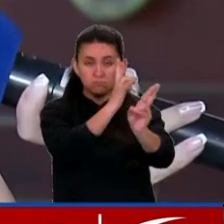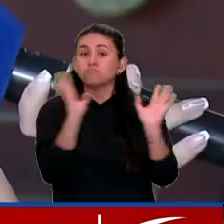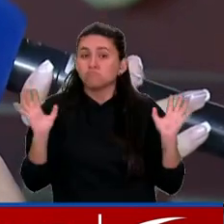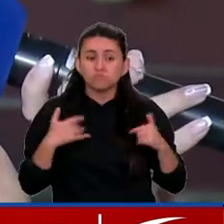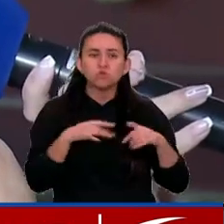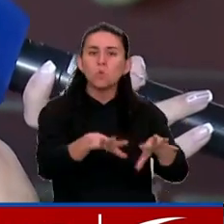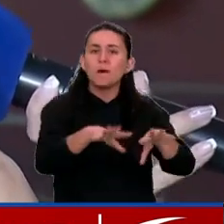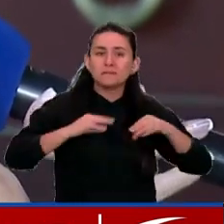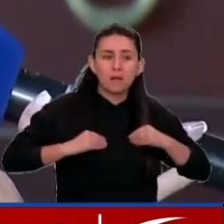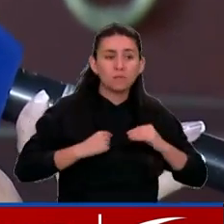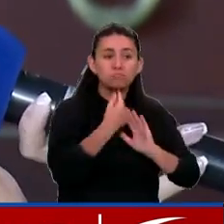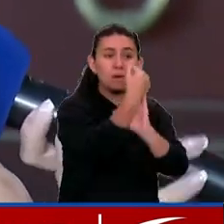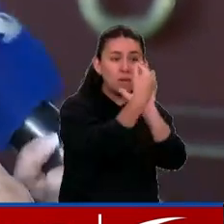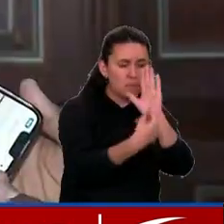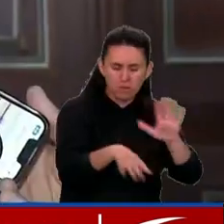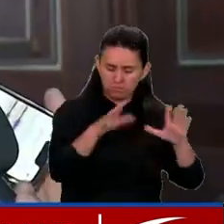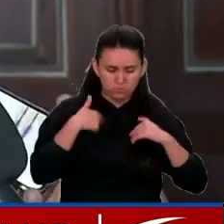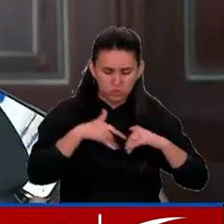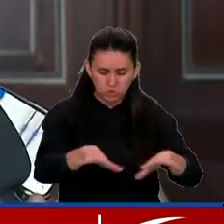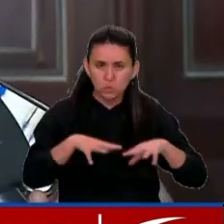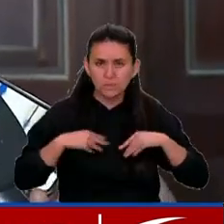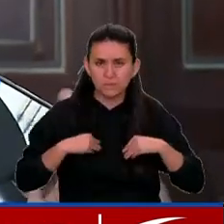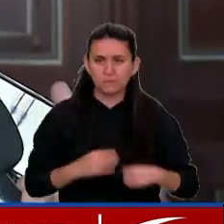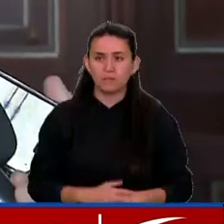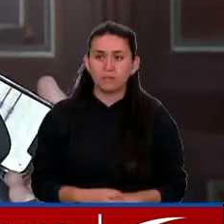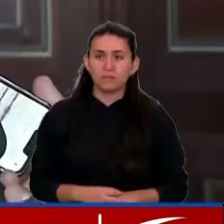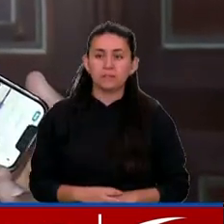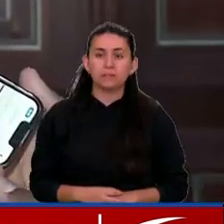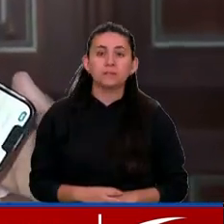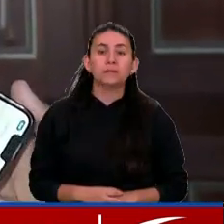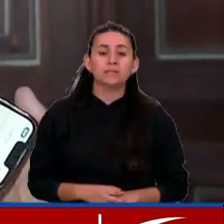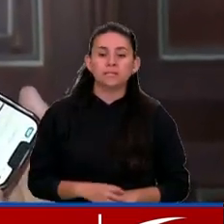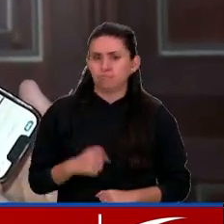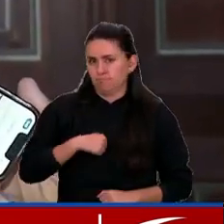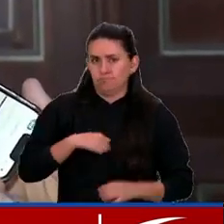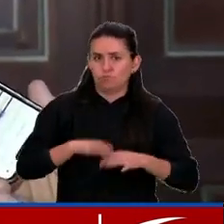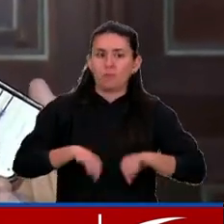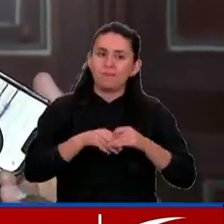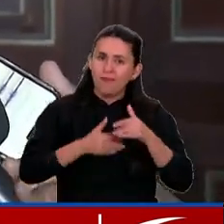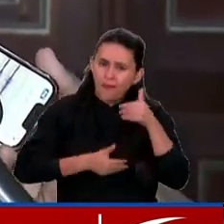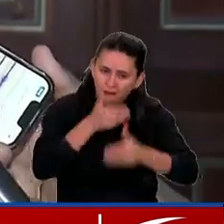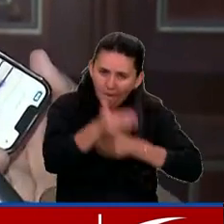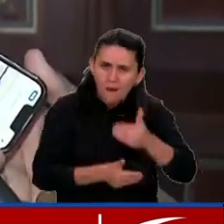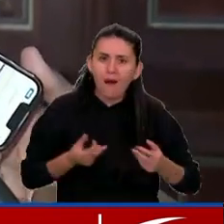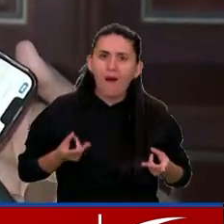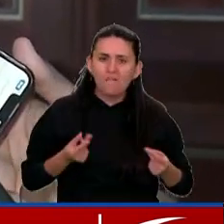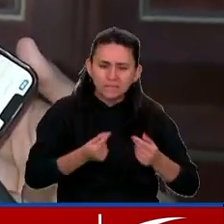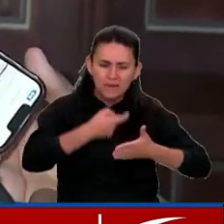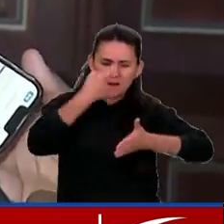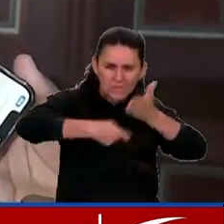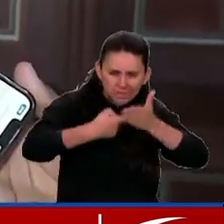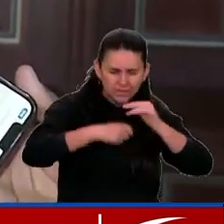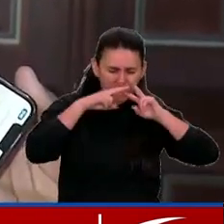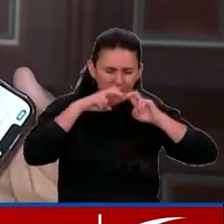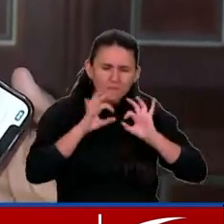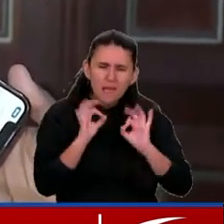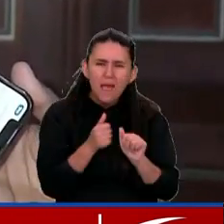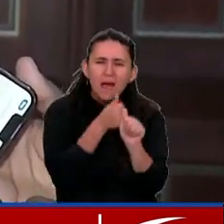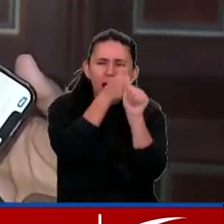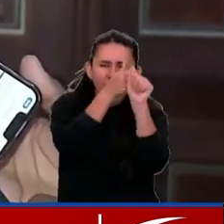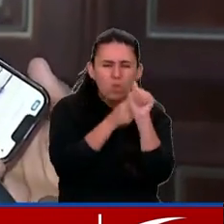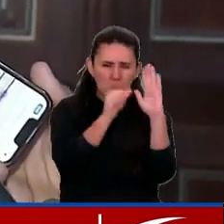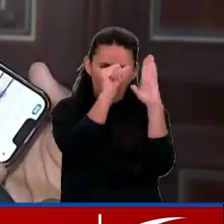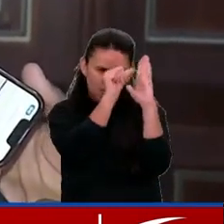las determinaciones que ellos tomen. Y avancemos en la discusión y en el estudio juicioso, riguroso, artículo por